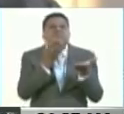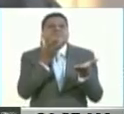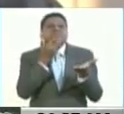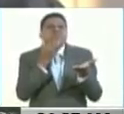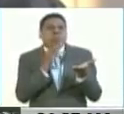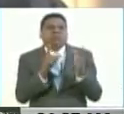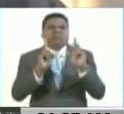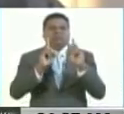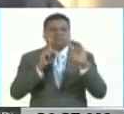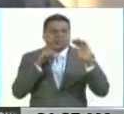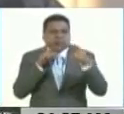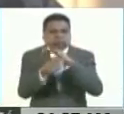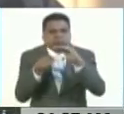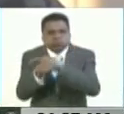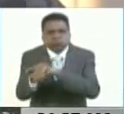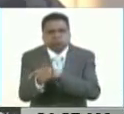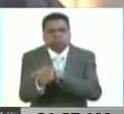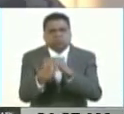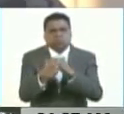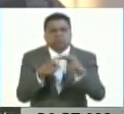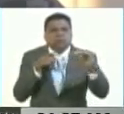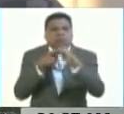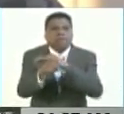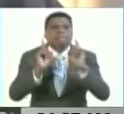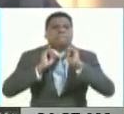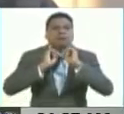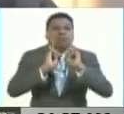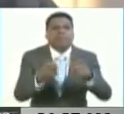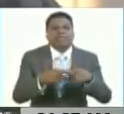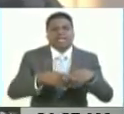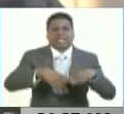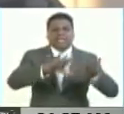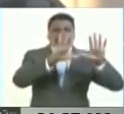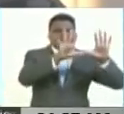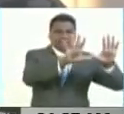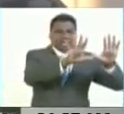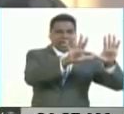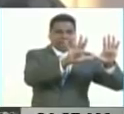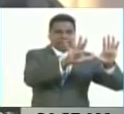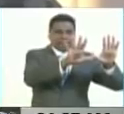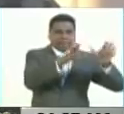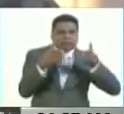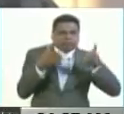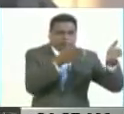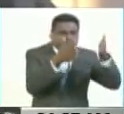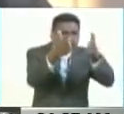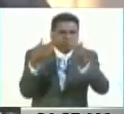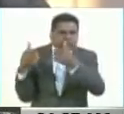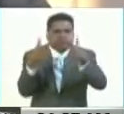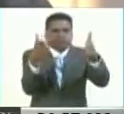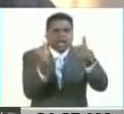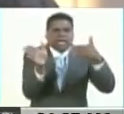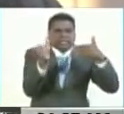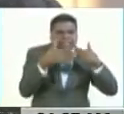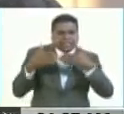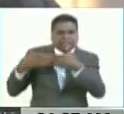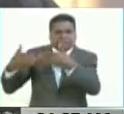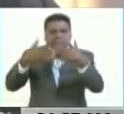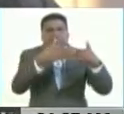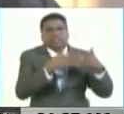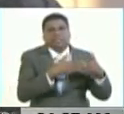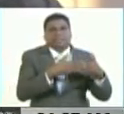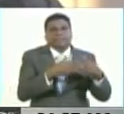autopista de 10 canales, tú trancabas uno de los canales, aunque los demás carros fueran circulando por los canales restantes, esto